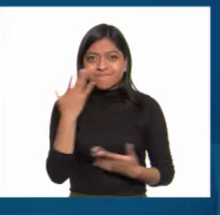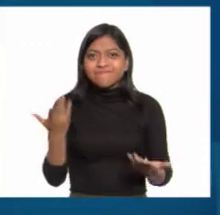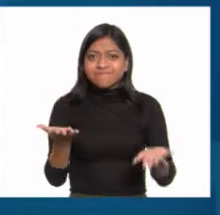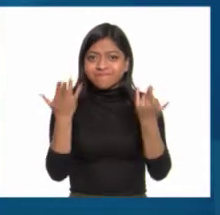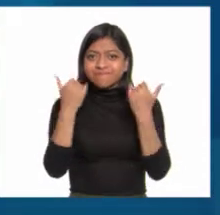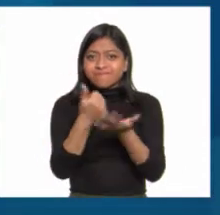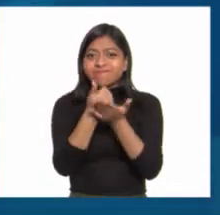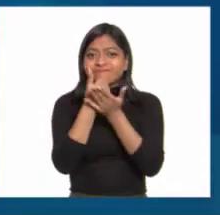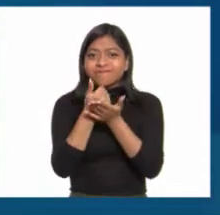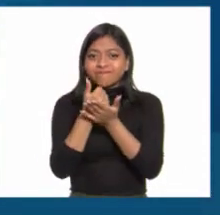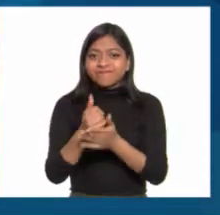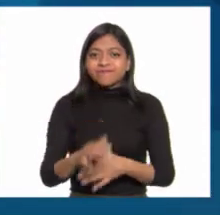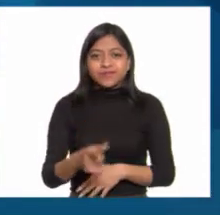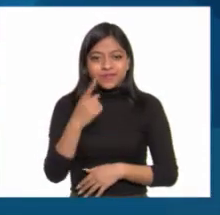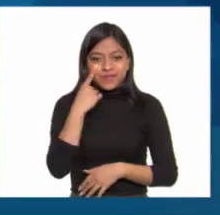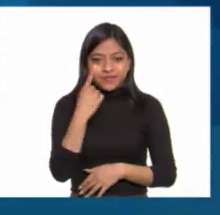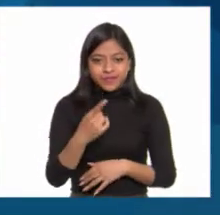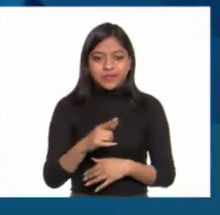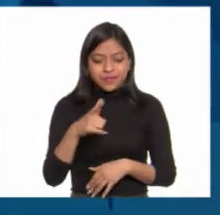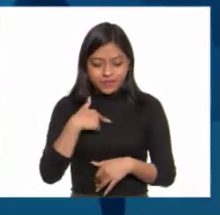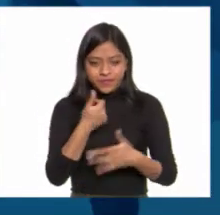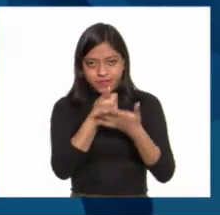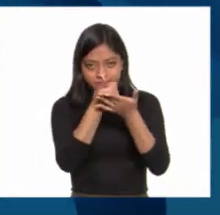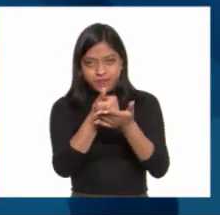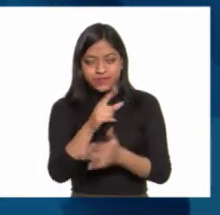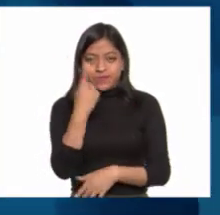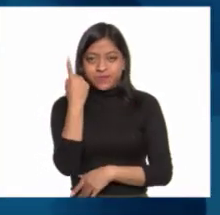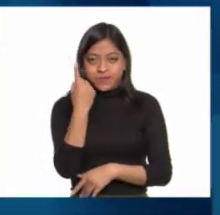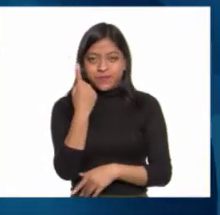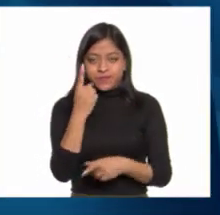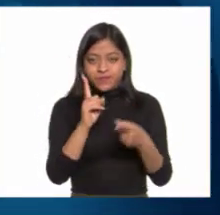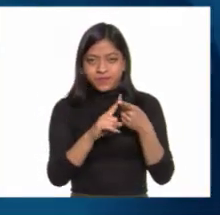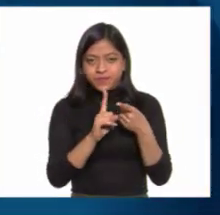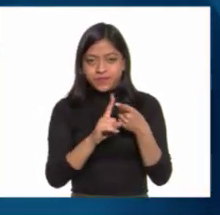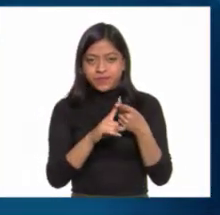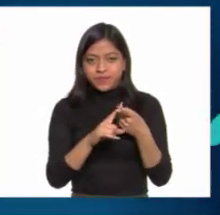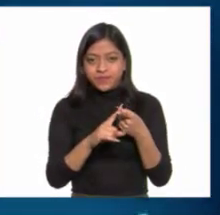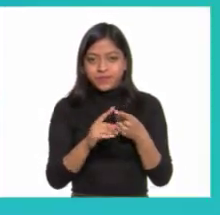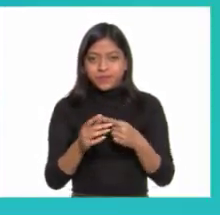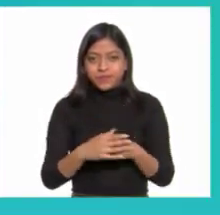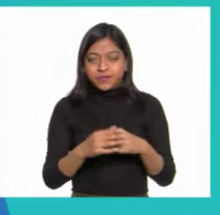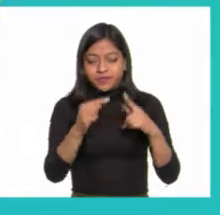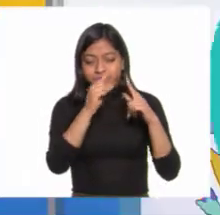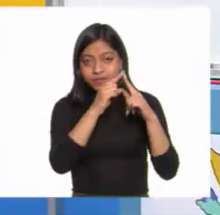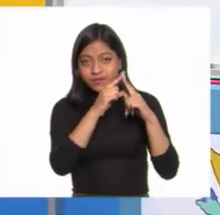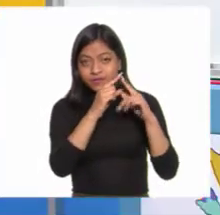favor. A ver, te voy a dar pistas. Una, tienes uñas